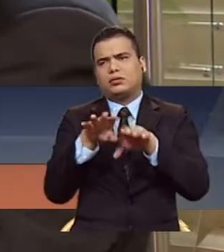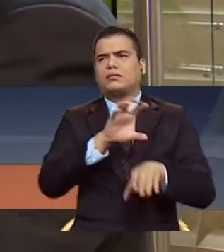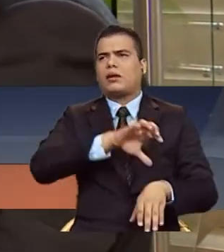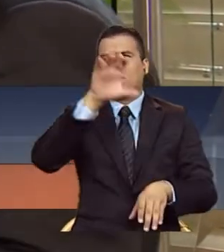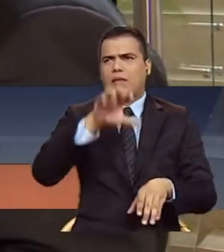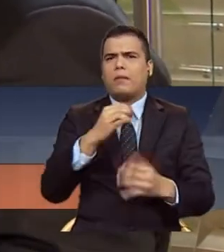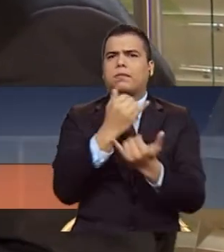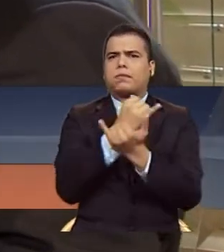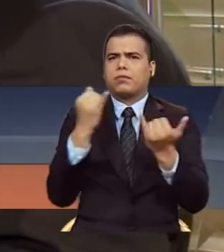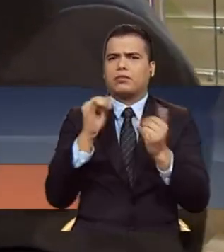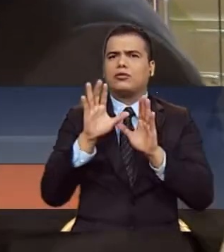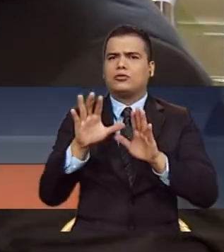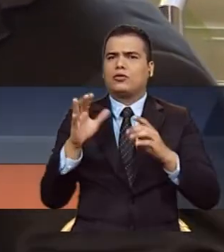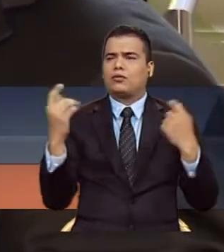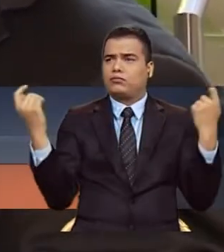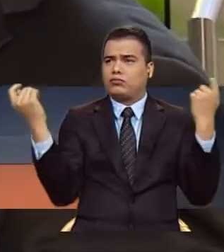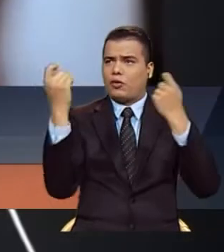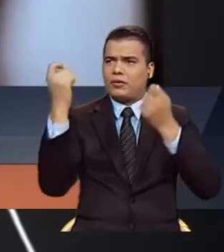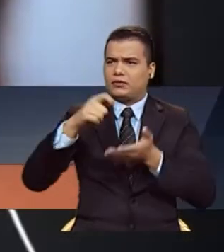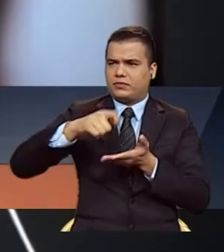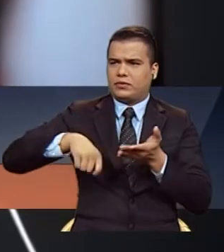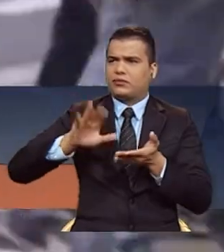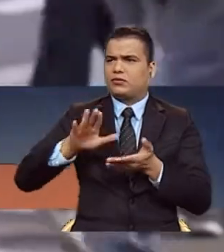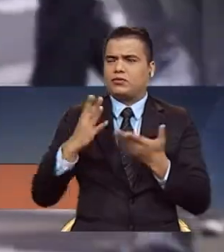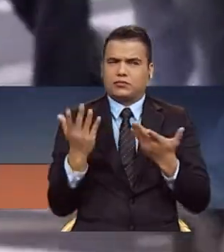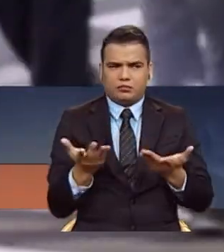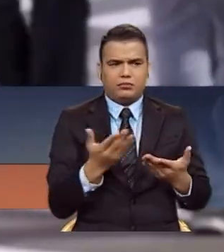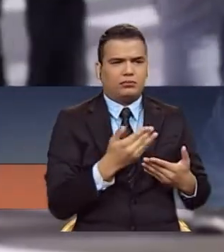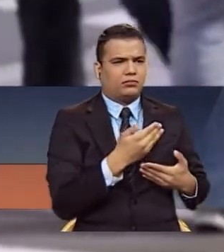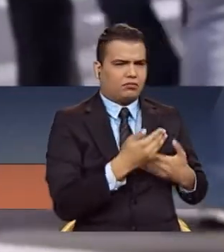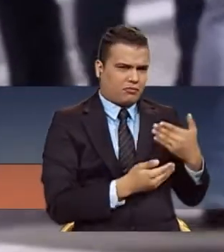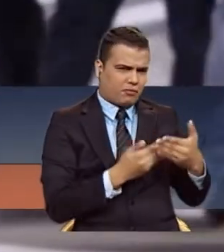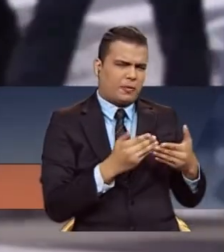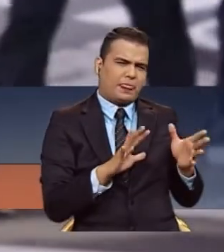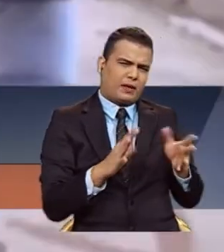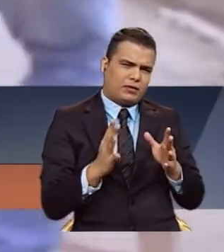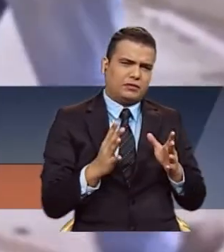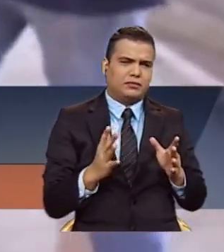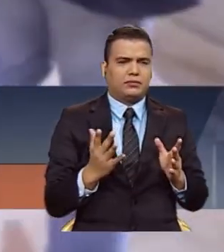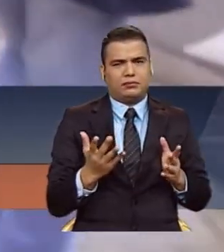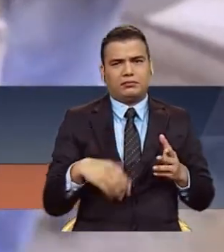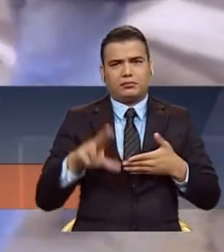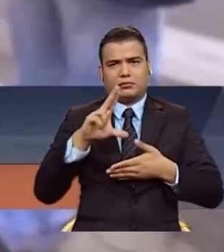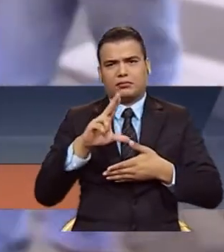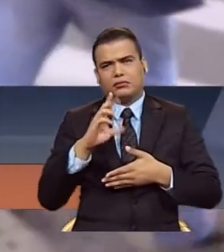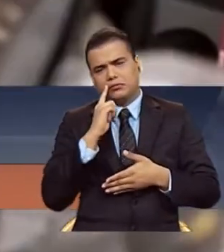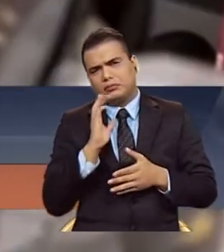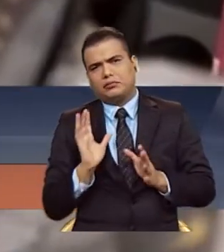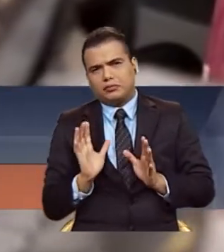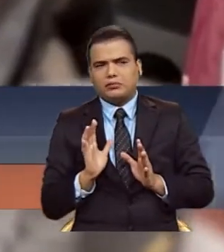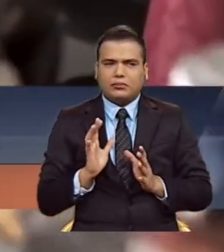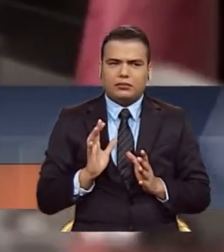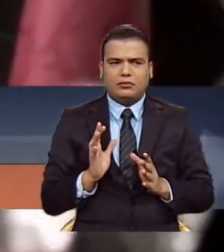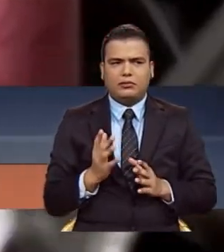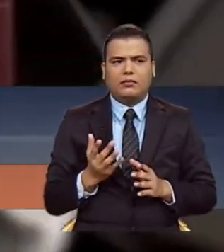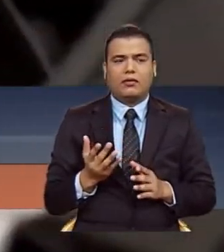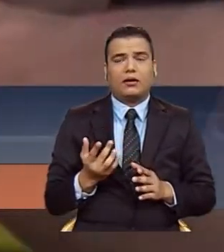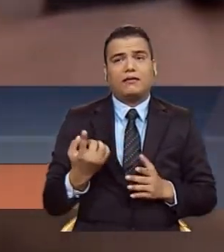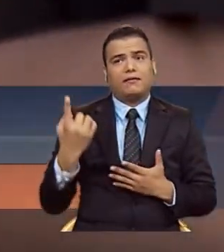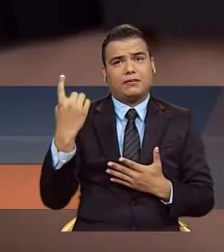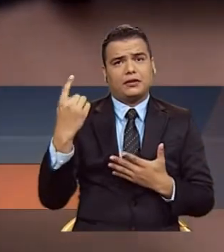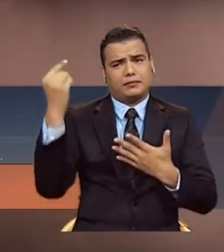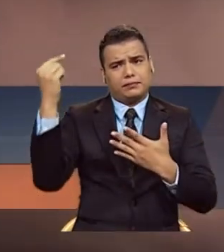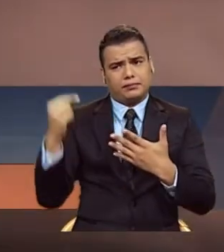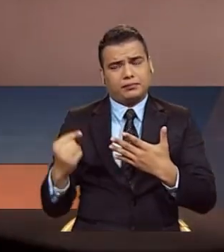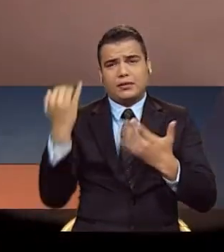continente en el tema del comercio electrónico. Estamos muy promedio y eso no es bueno en Latinoamérica. Tenemos muchísima más innovación